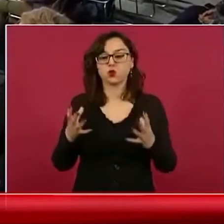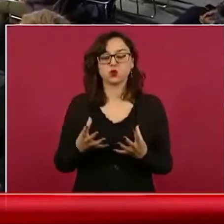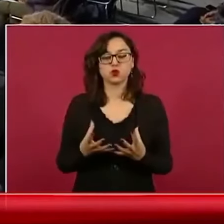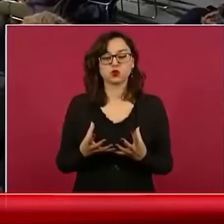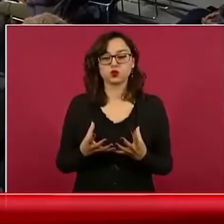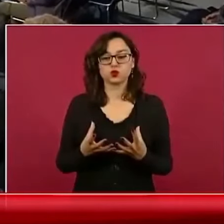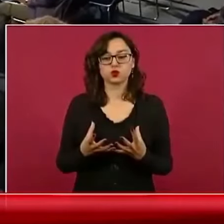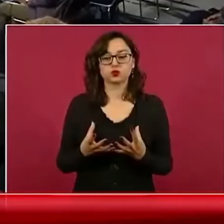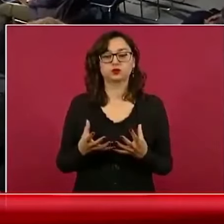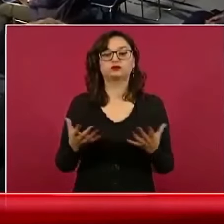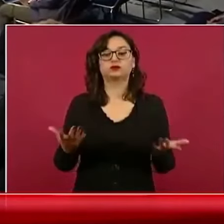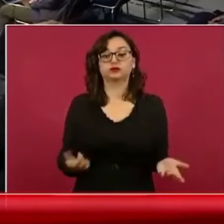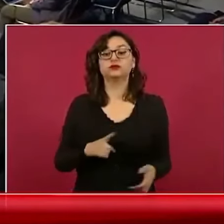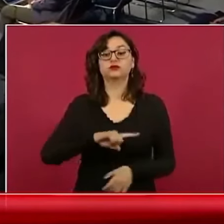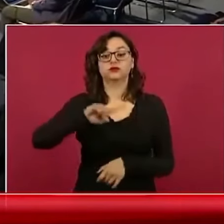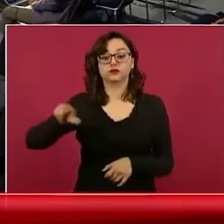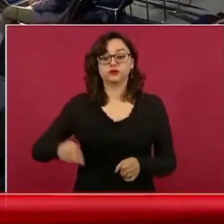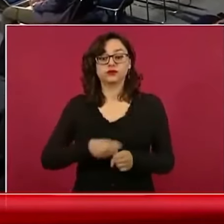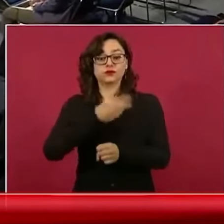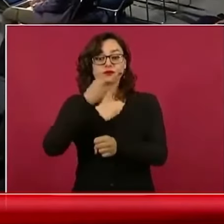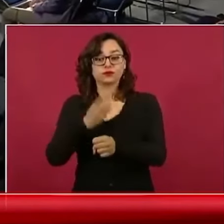y luego el ferrocarril